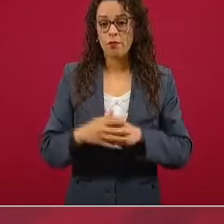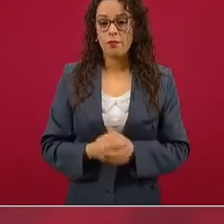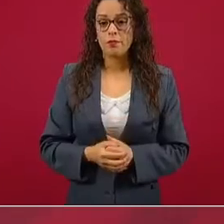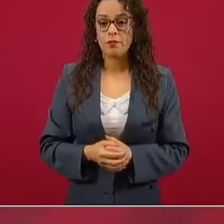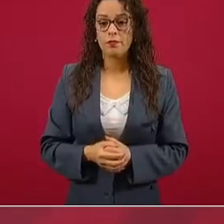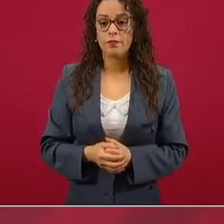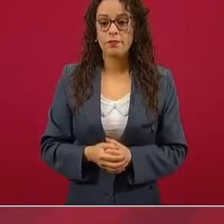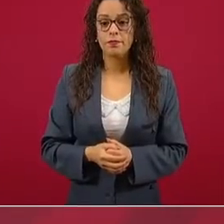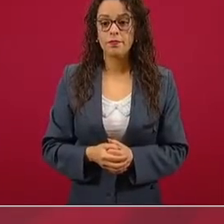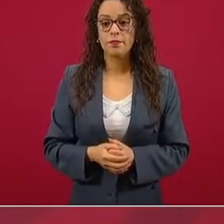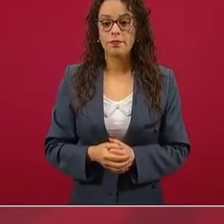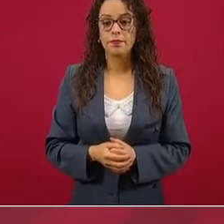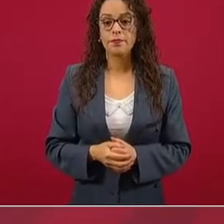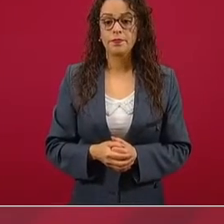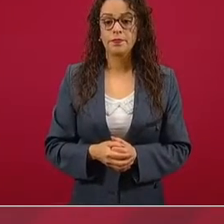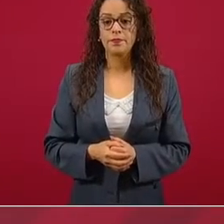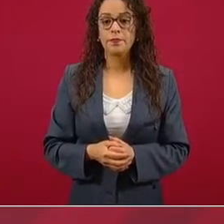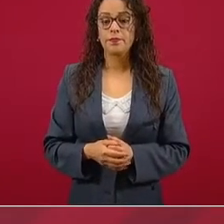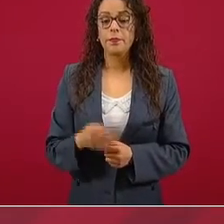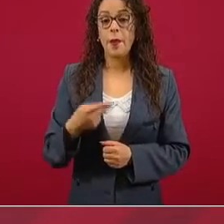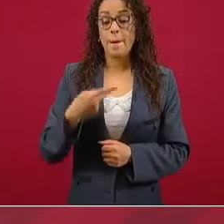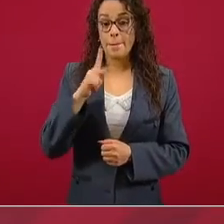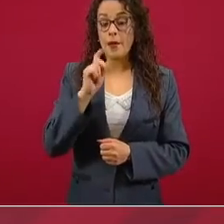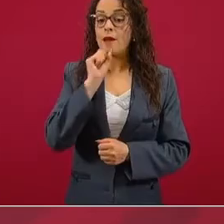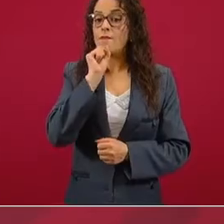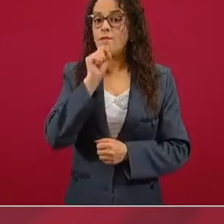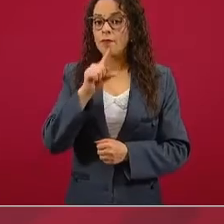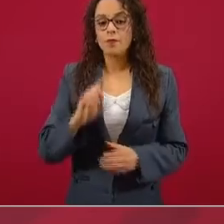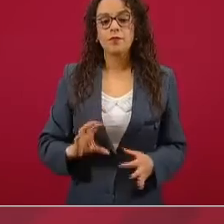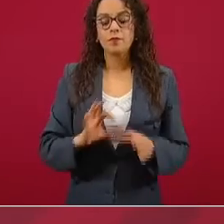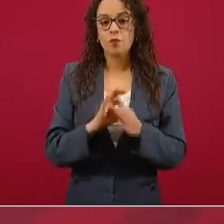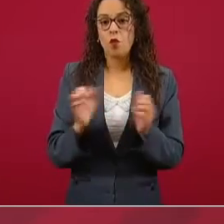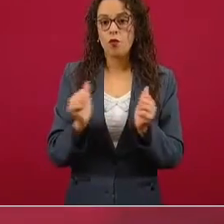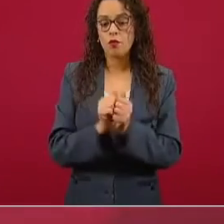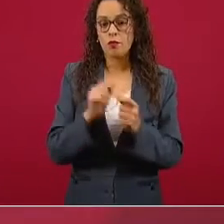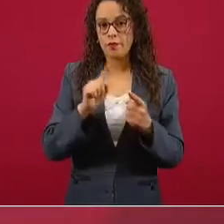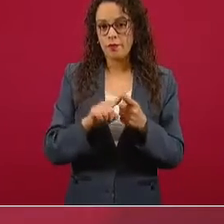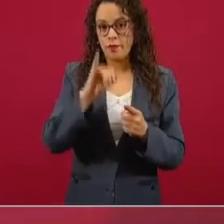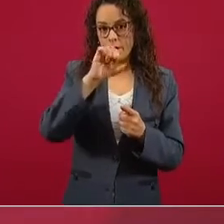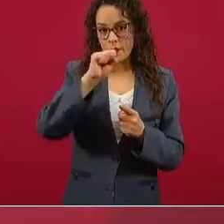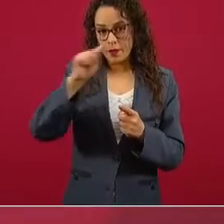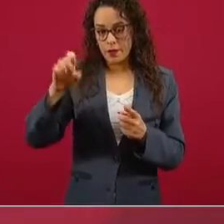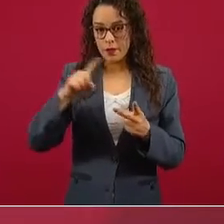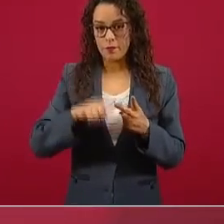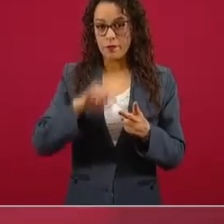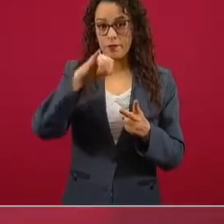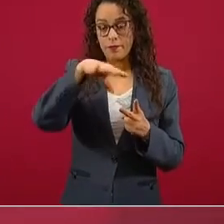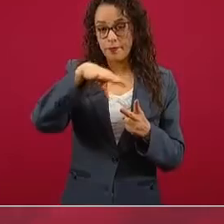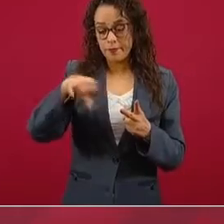se trabajó conjuntamente con el ISSSTE, con el Seguro, con